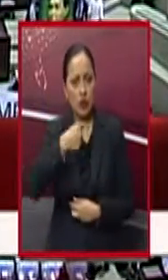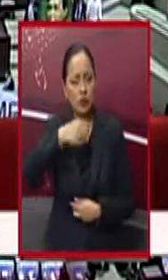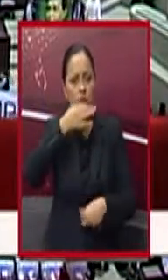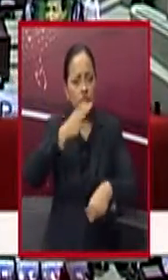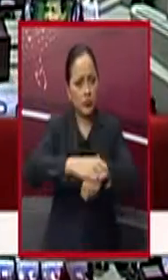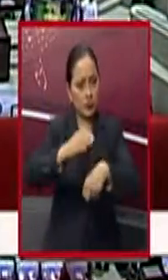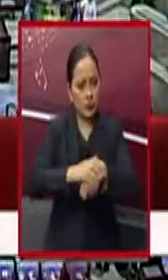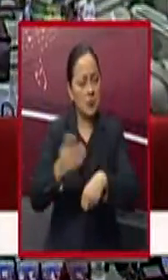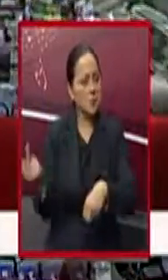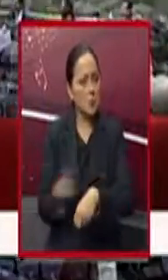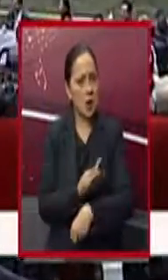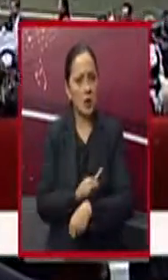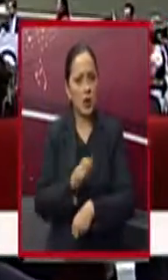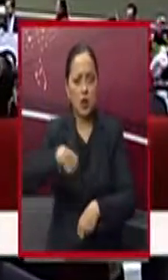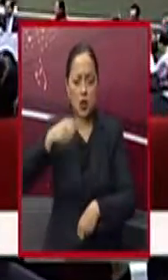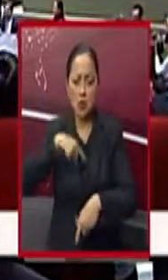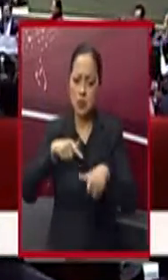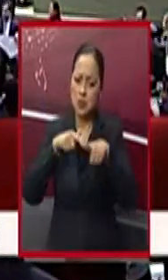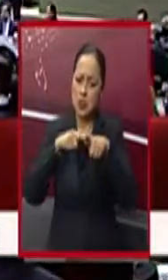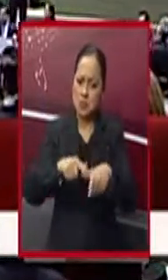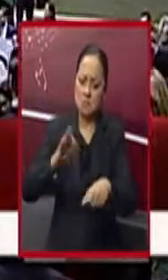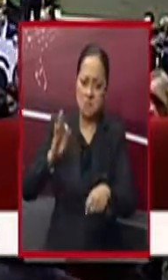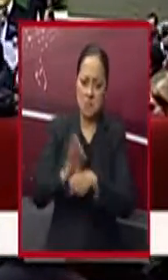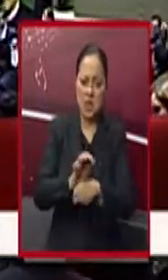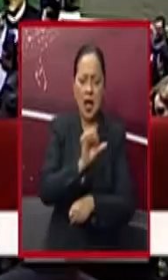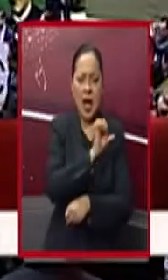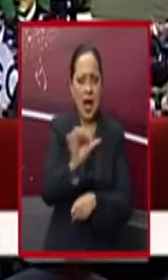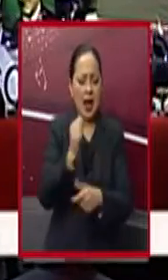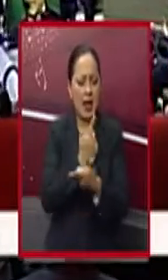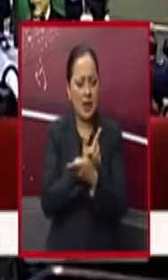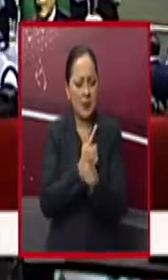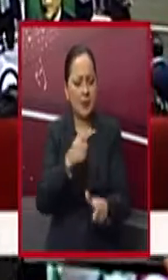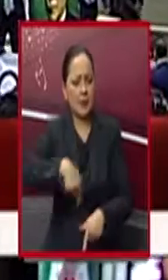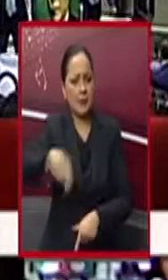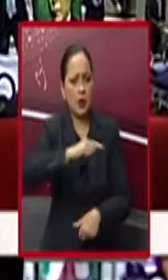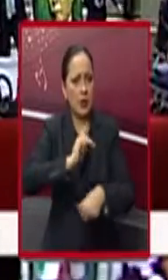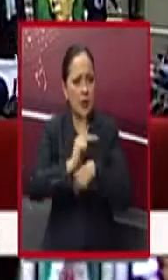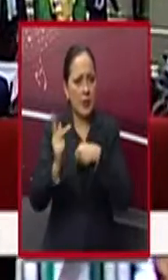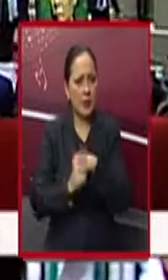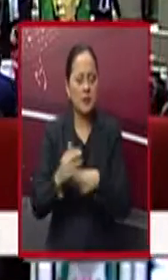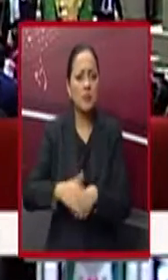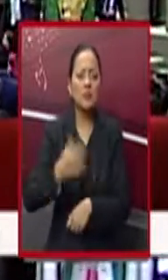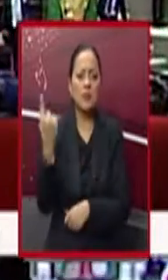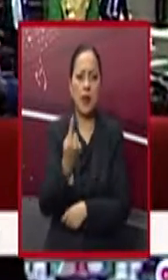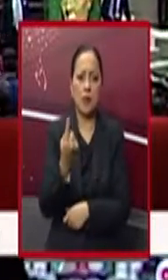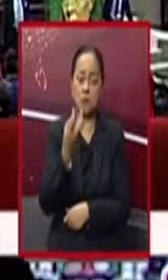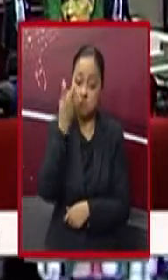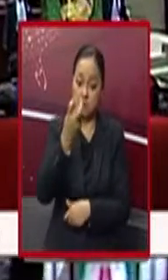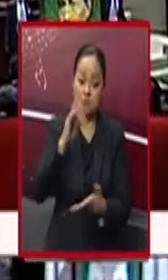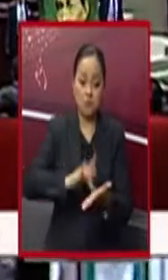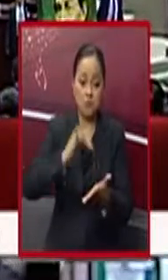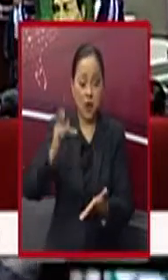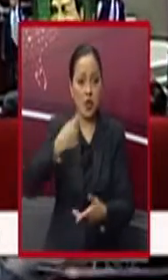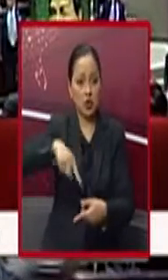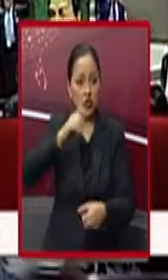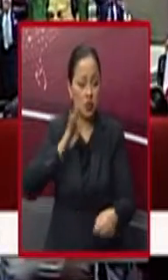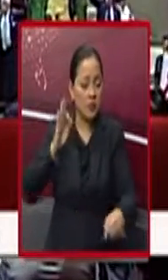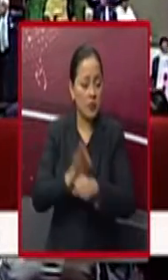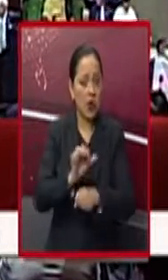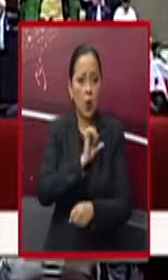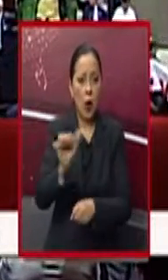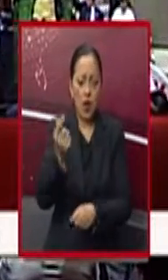decimos que seguiremos defendiendo la soberanía nacional, porque con ella defendemos